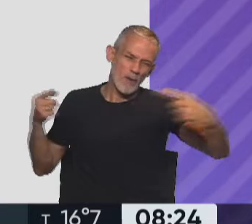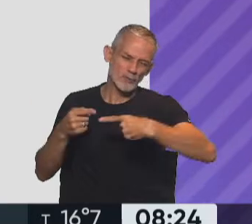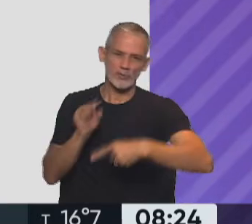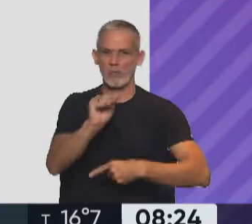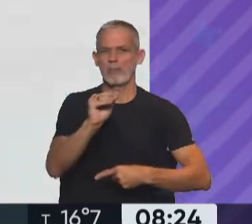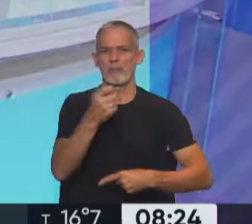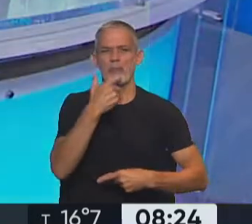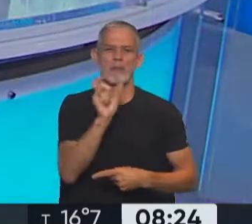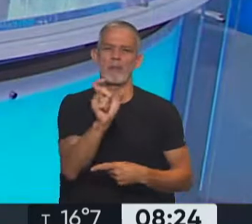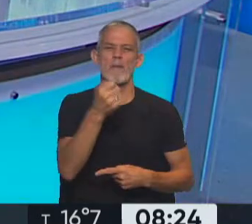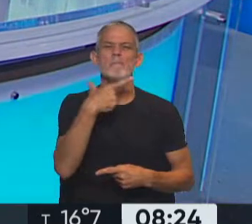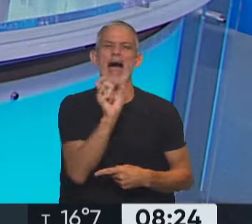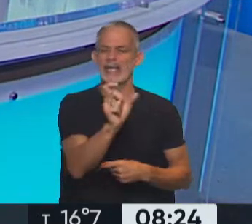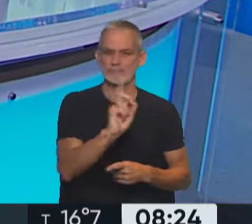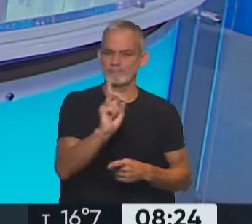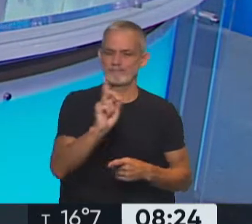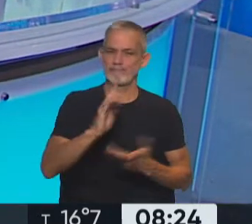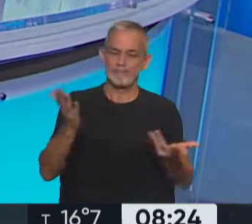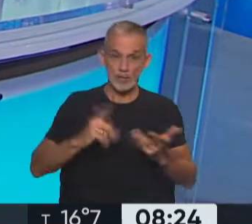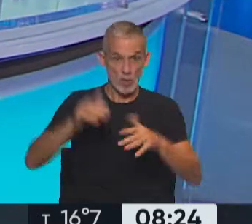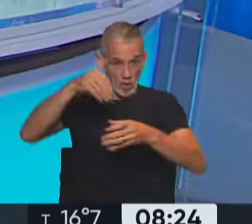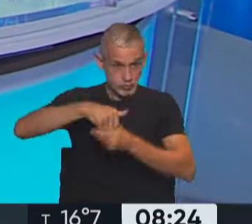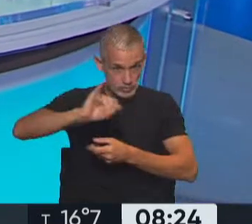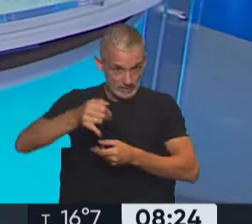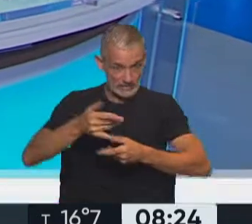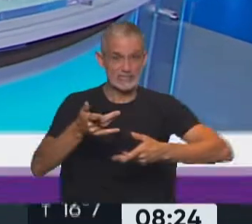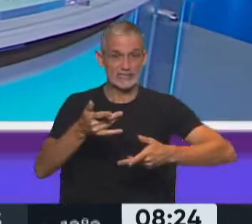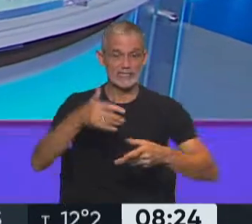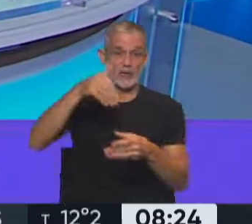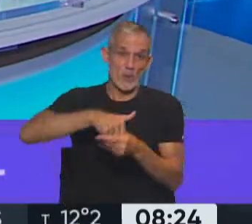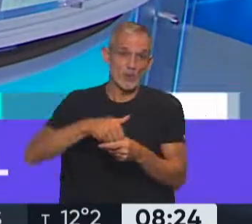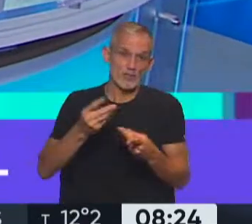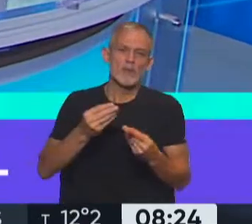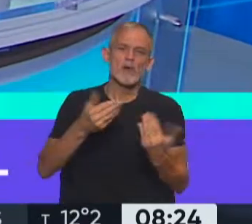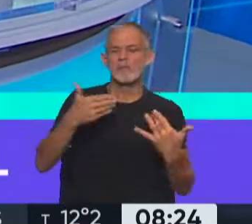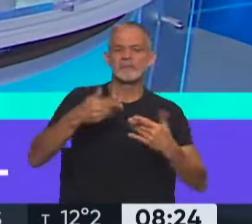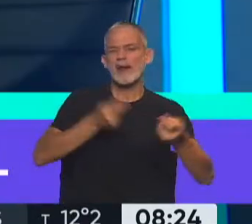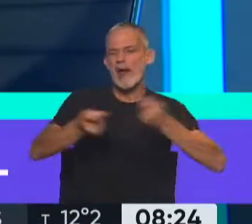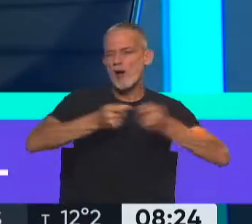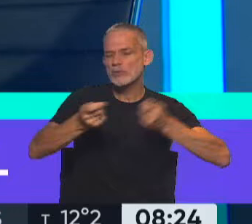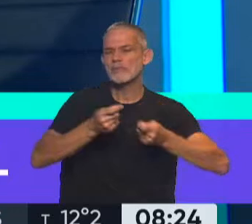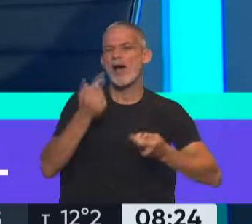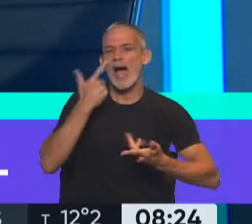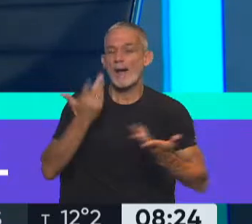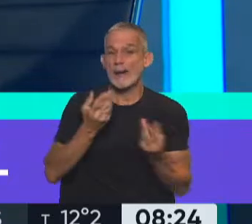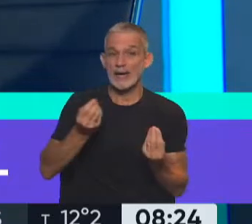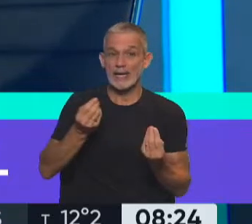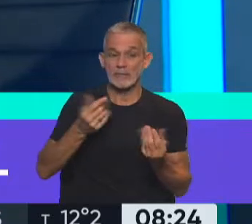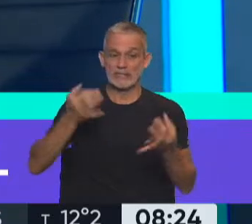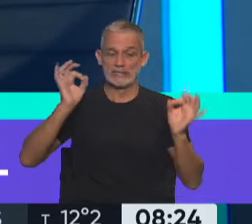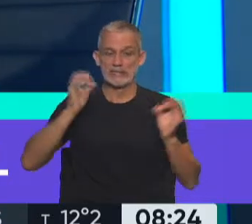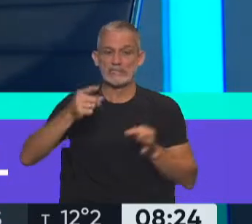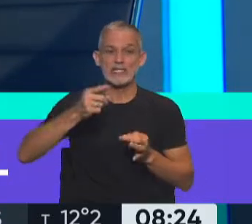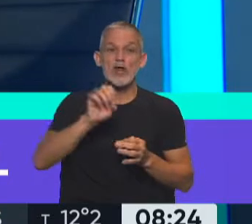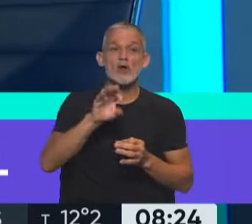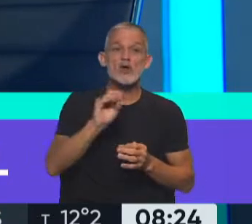Sí, claro. De hecho, bueno, la oposición acompañó el entendimiento luego de avanzar con esta negociación y tratando de evitar que